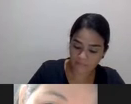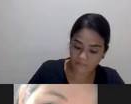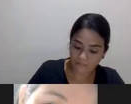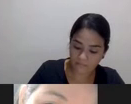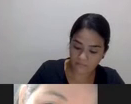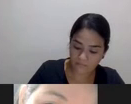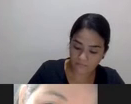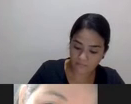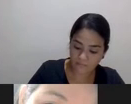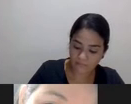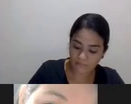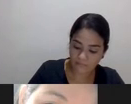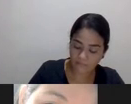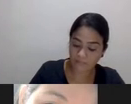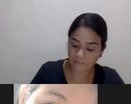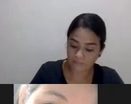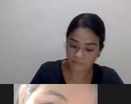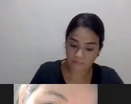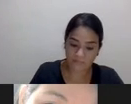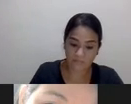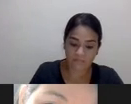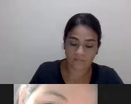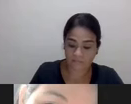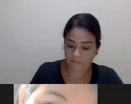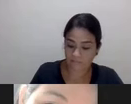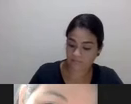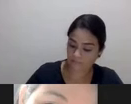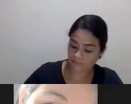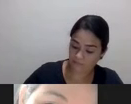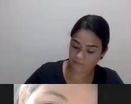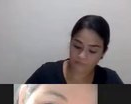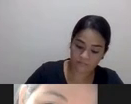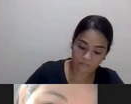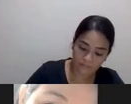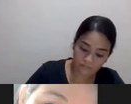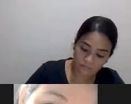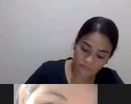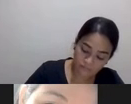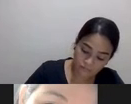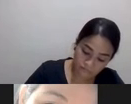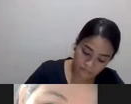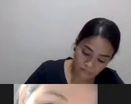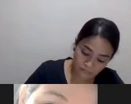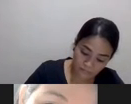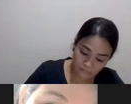Ya, luego guardo los cambios y ahí sale generalidades.